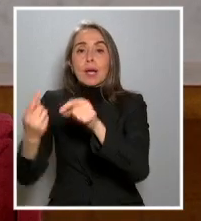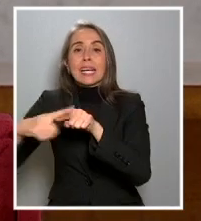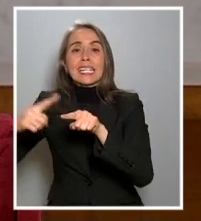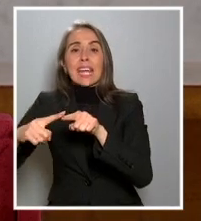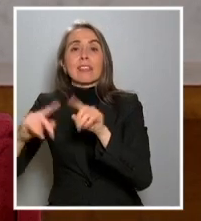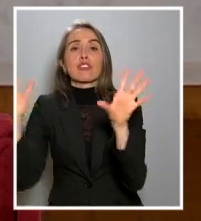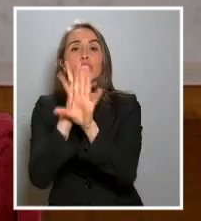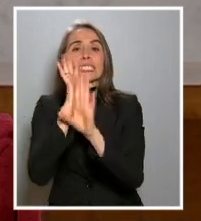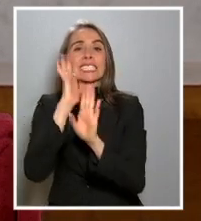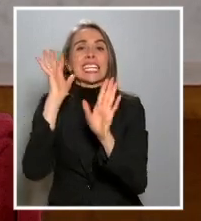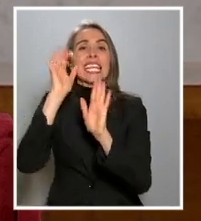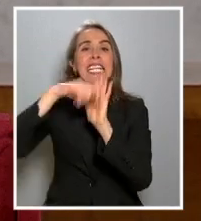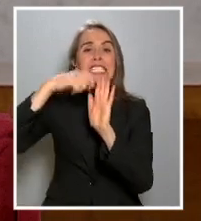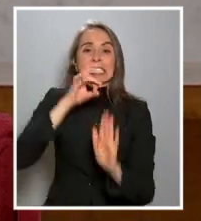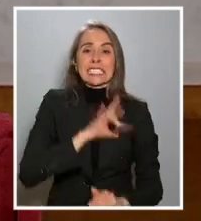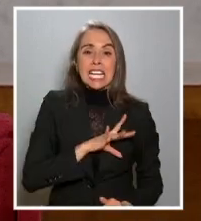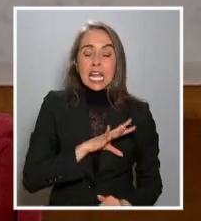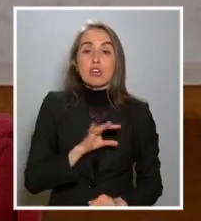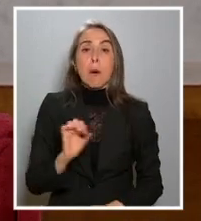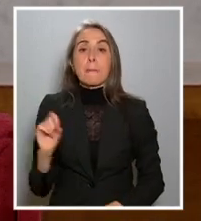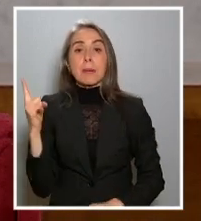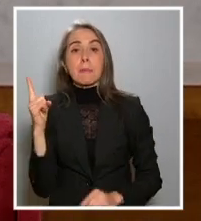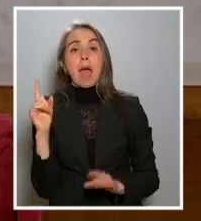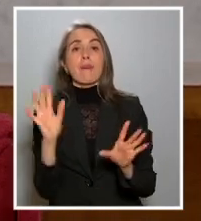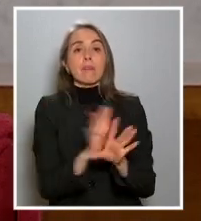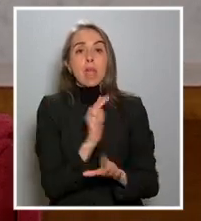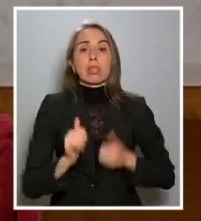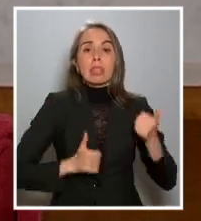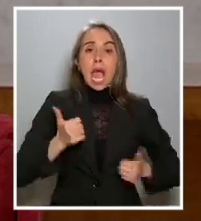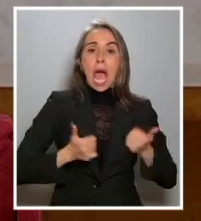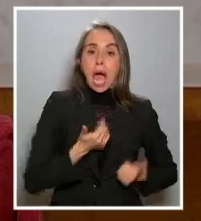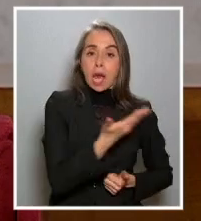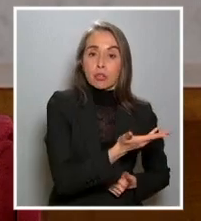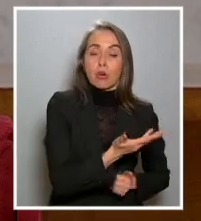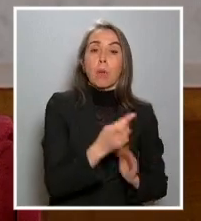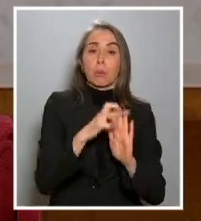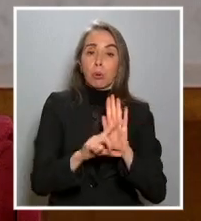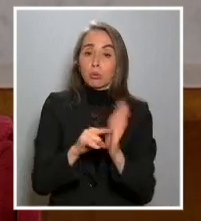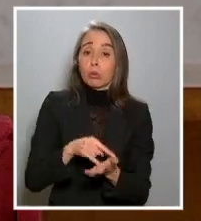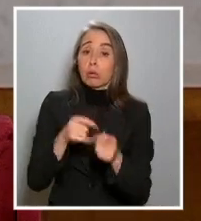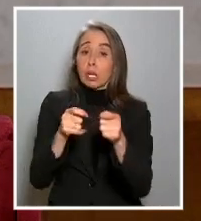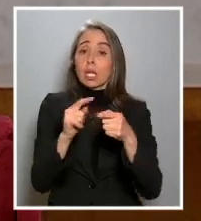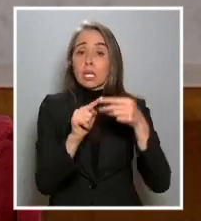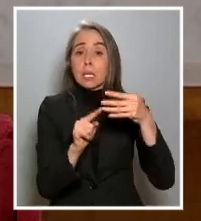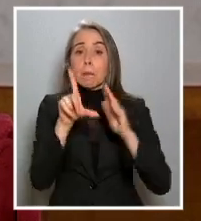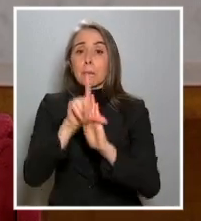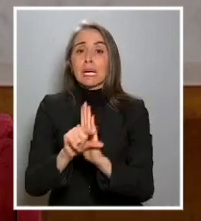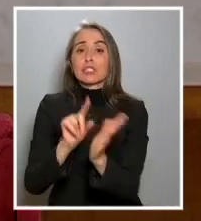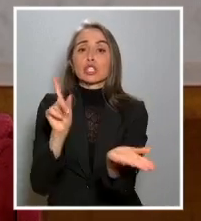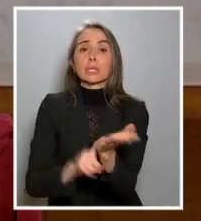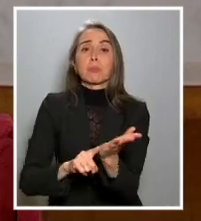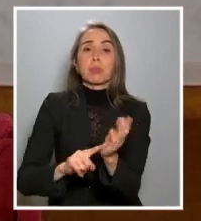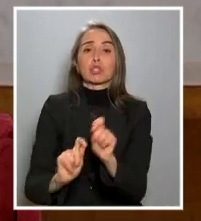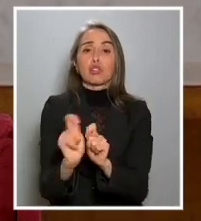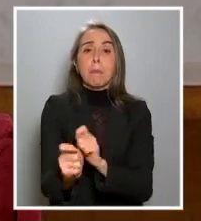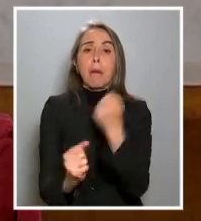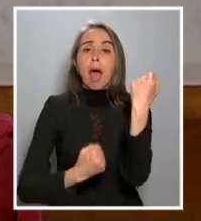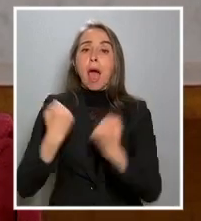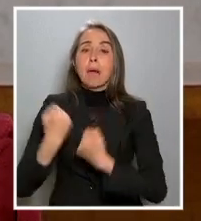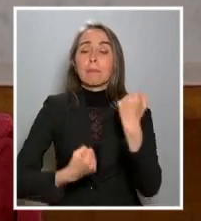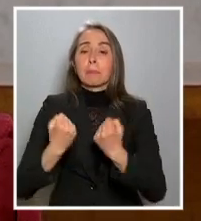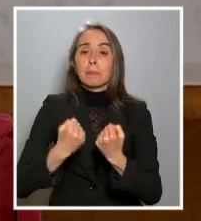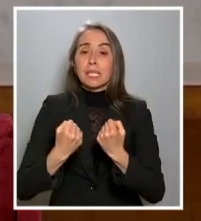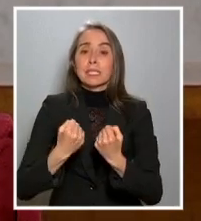se va a extender por primera vez también al teatro. Y presentamos una ley que establece beneficios tributarios a empresas